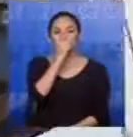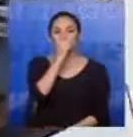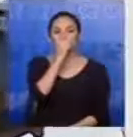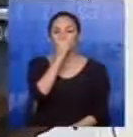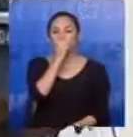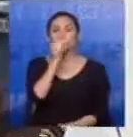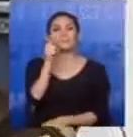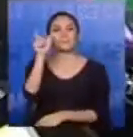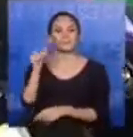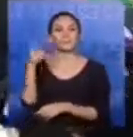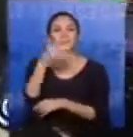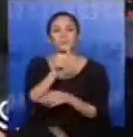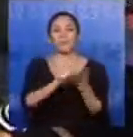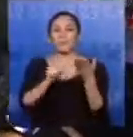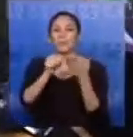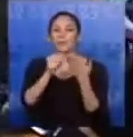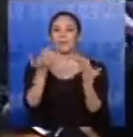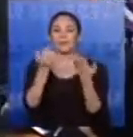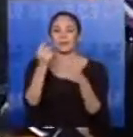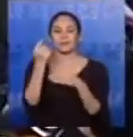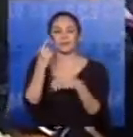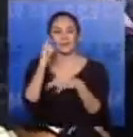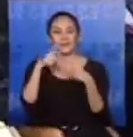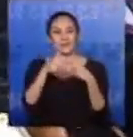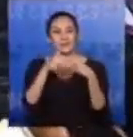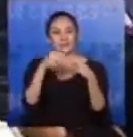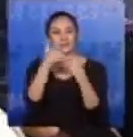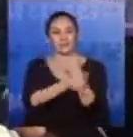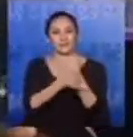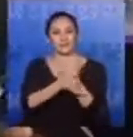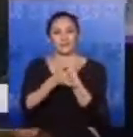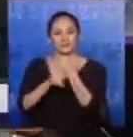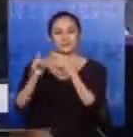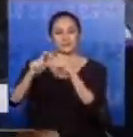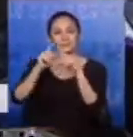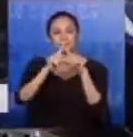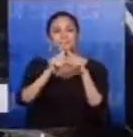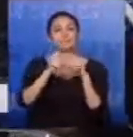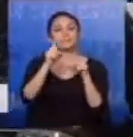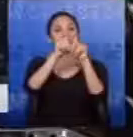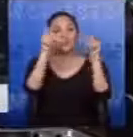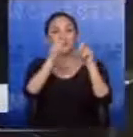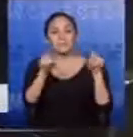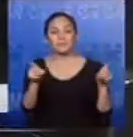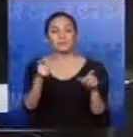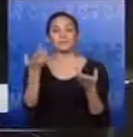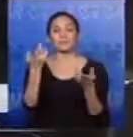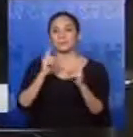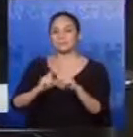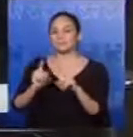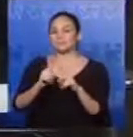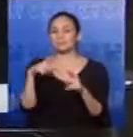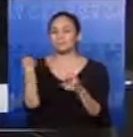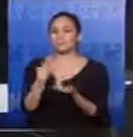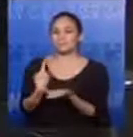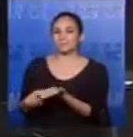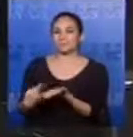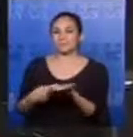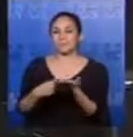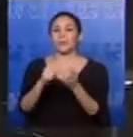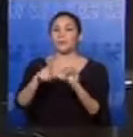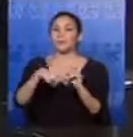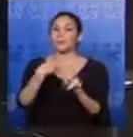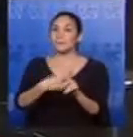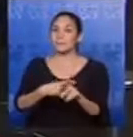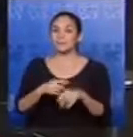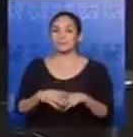Juan Carlos Casinelli. Conocer y escuchar a diferentes sectores, a los sectores de los empresarios, de las cámaras. Tan solo para finalizar, contarles que